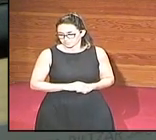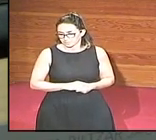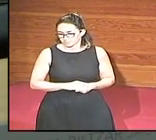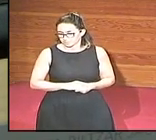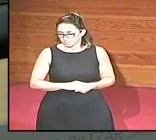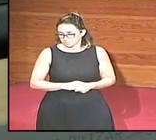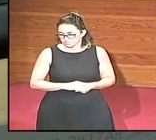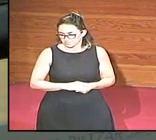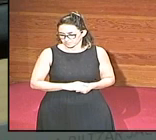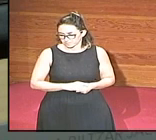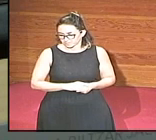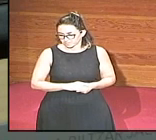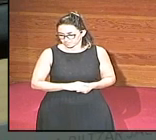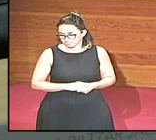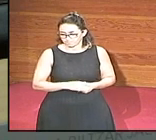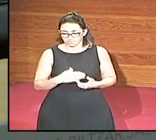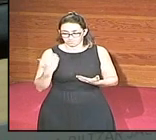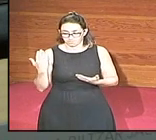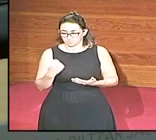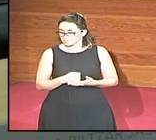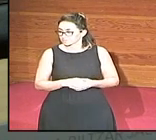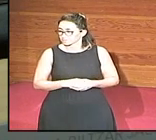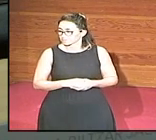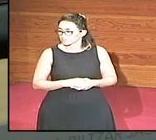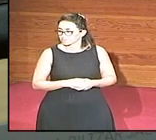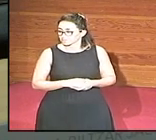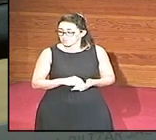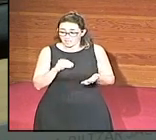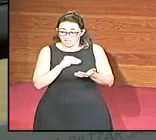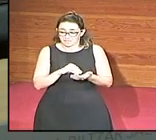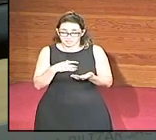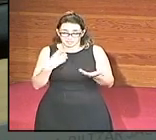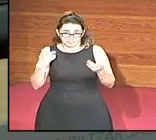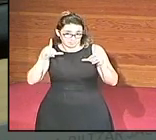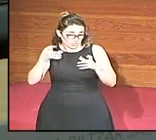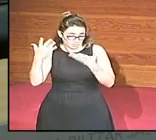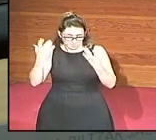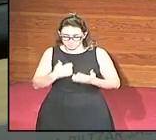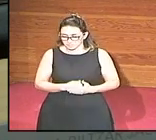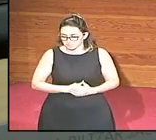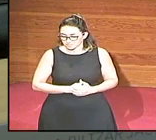Nada. A veces me da por hacer arte.